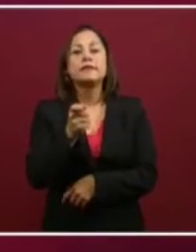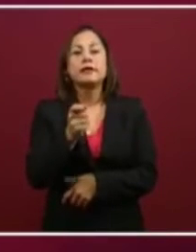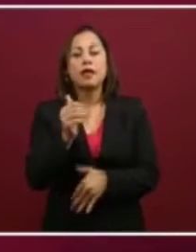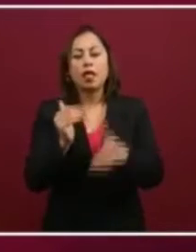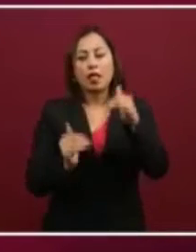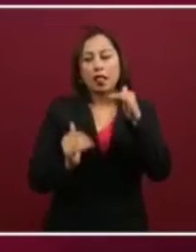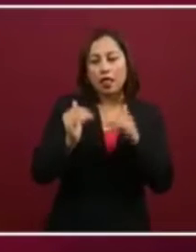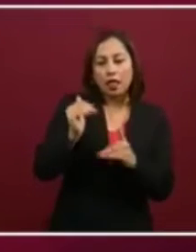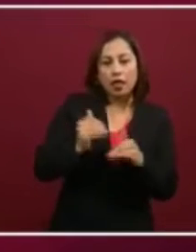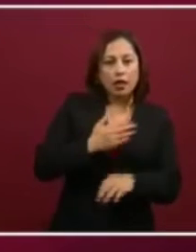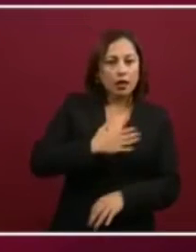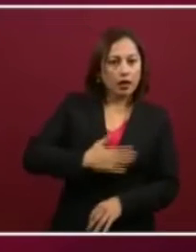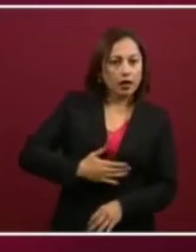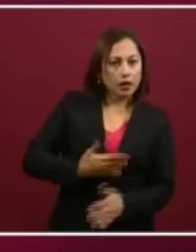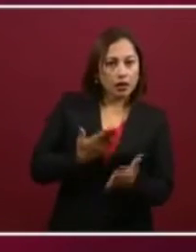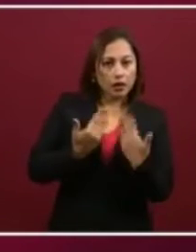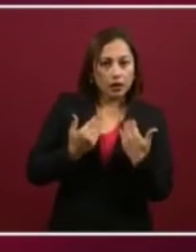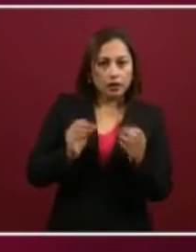y que